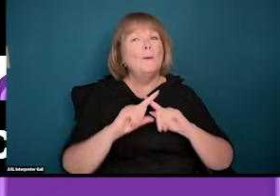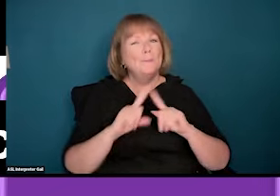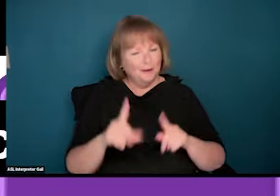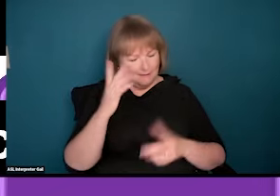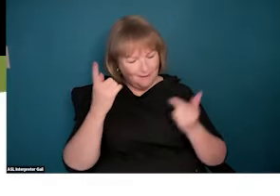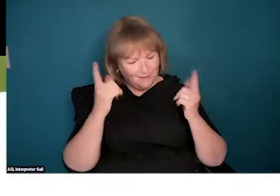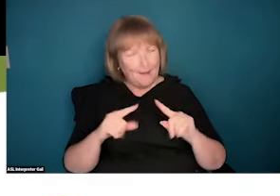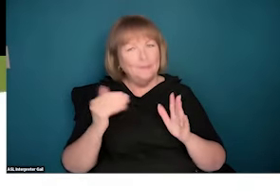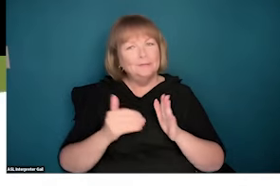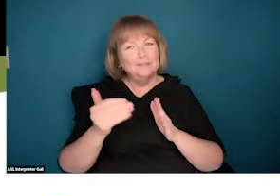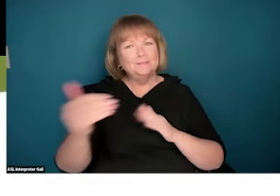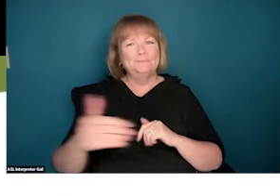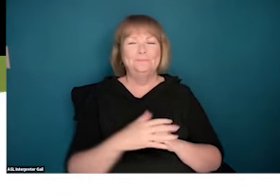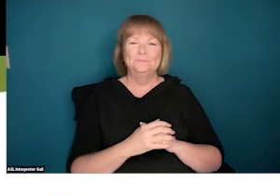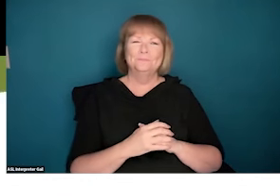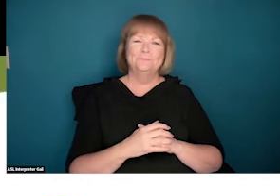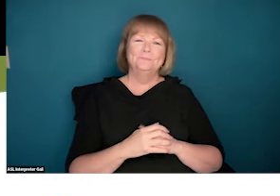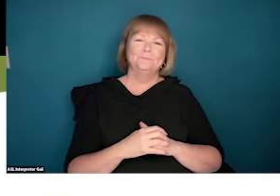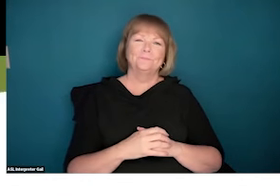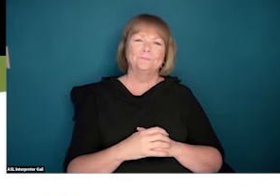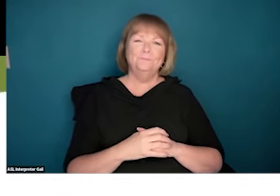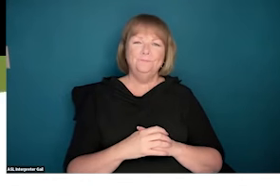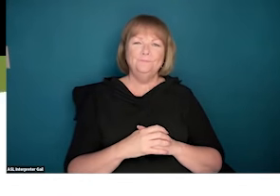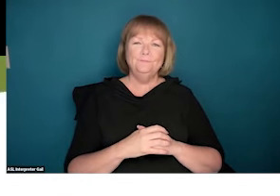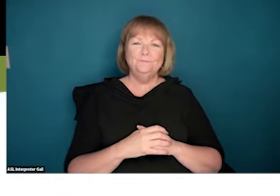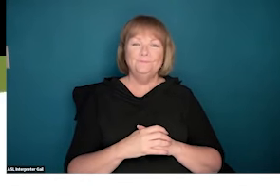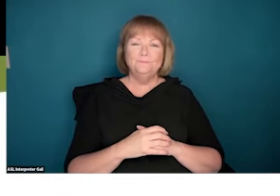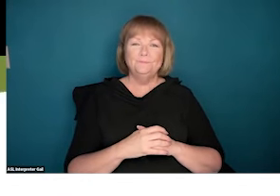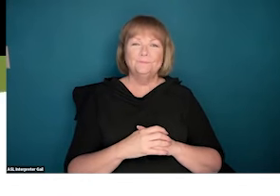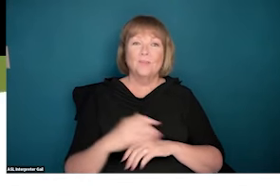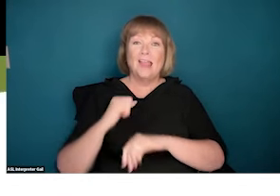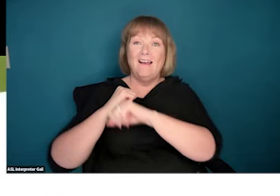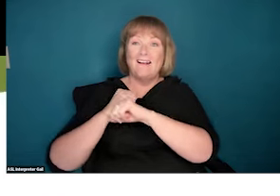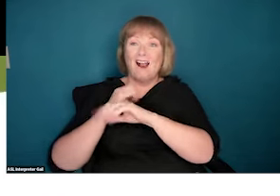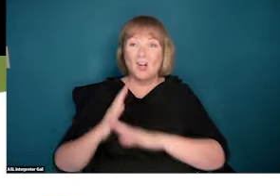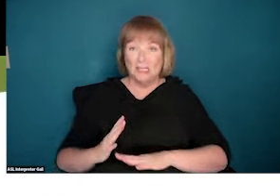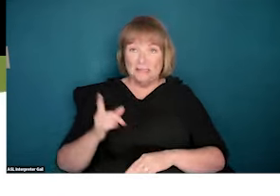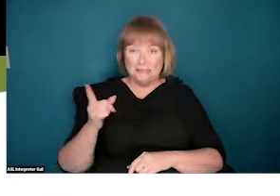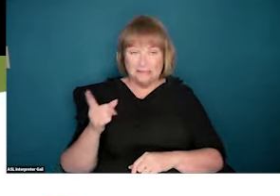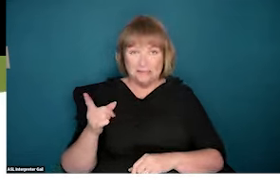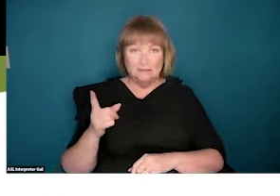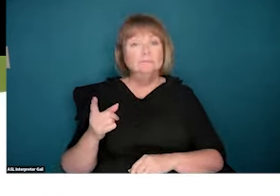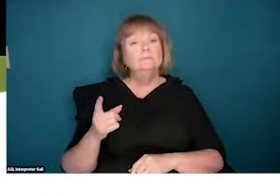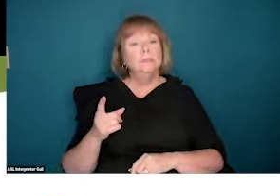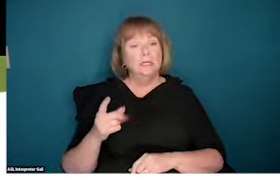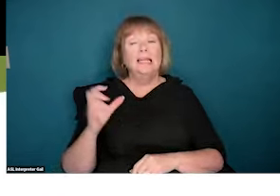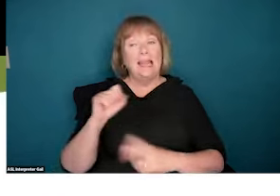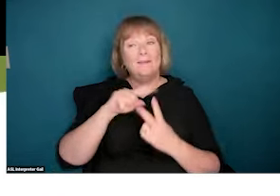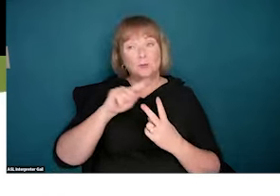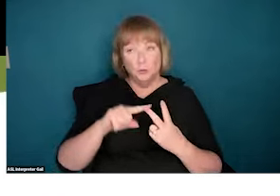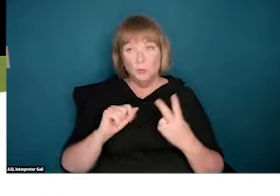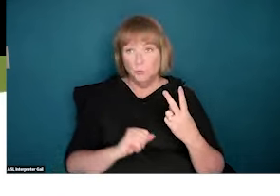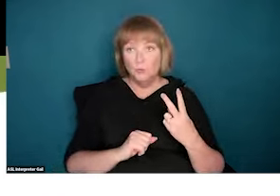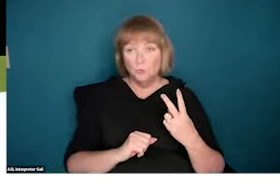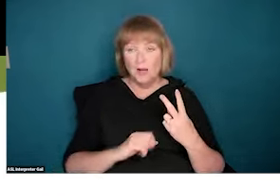un individuo con una discapacidad tiene menos confianza para poder tomar sus decisiones, esto puede ser verdad, pero esto no puede,